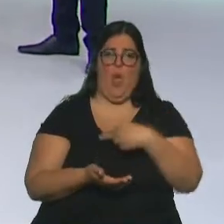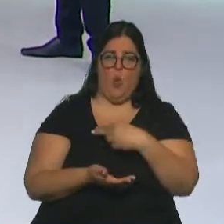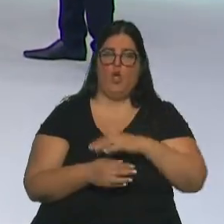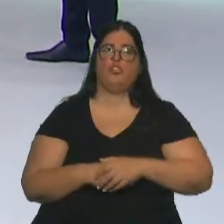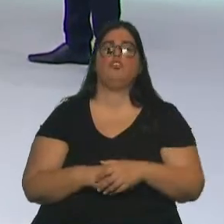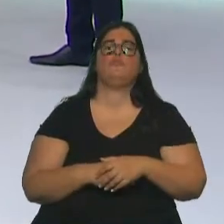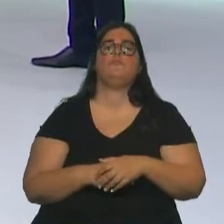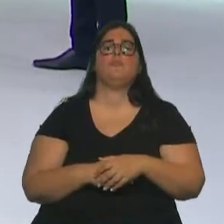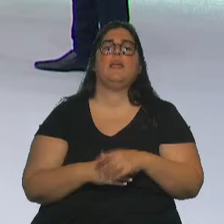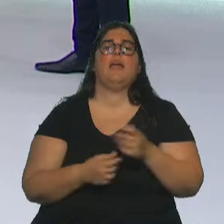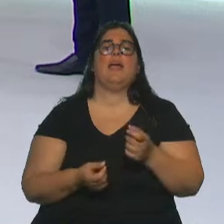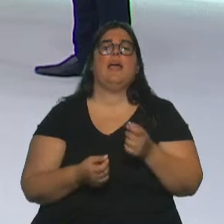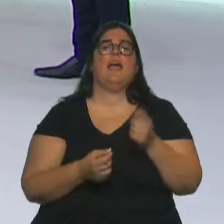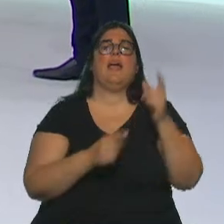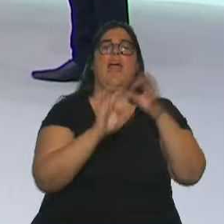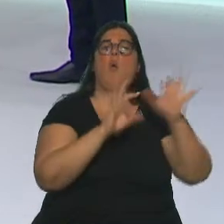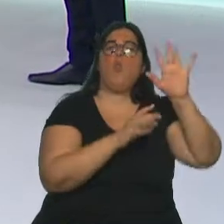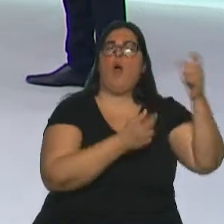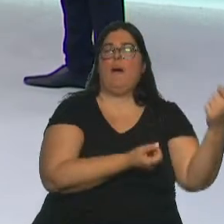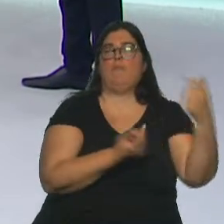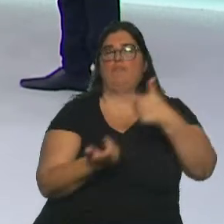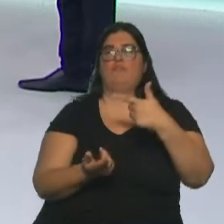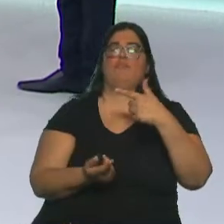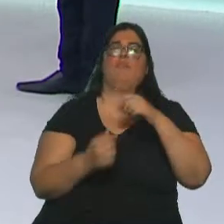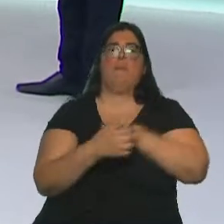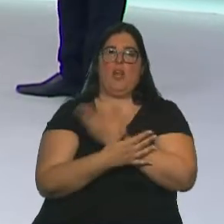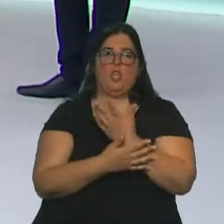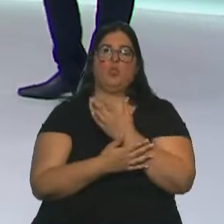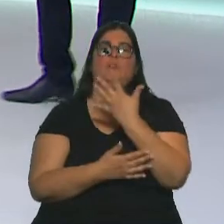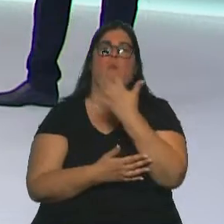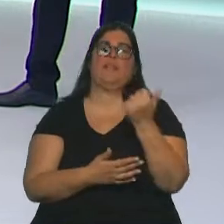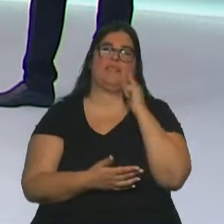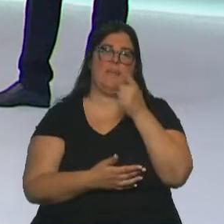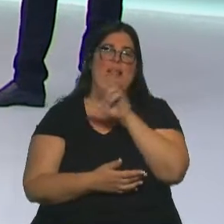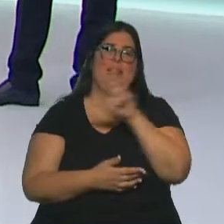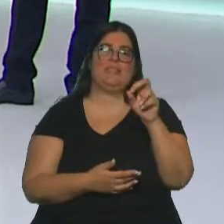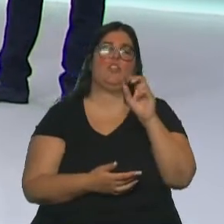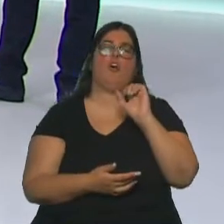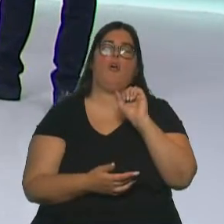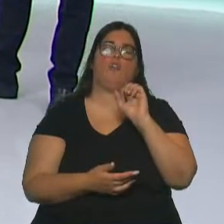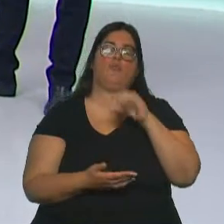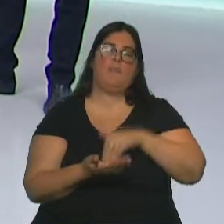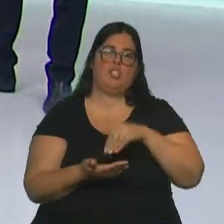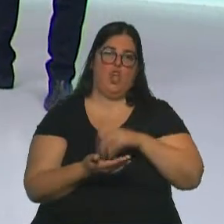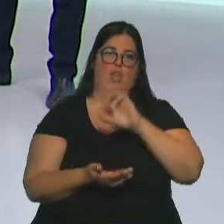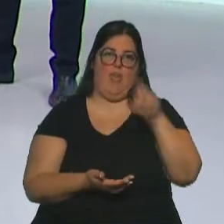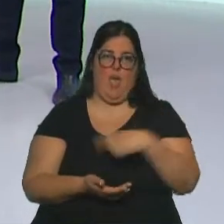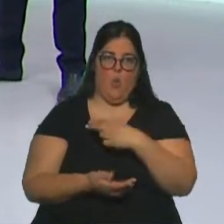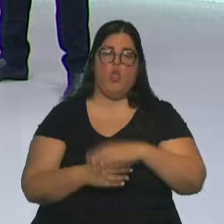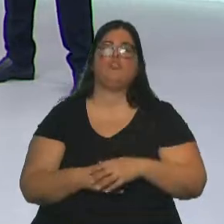Las exportaciones Unión Europea a Mercosur, 56.300 millones de euros. Datos del